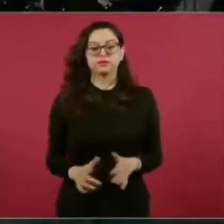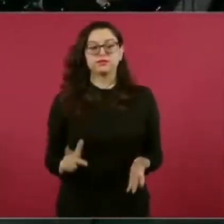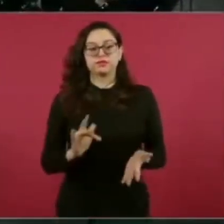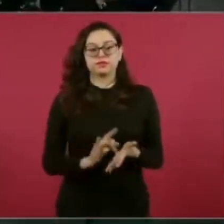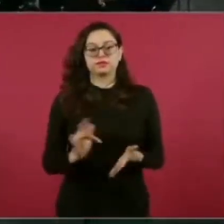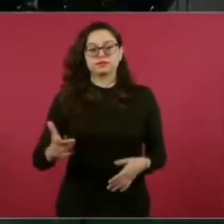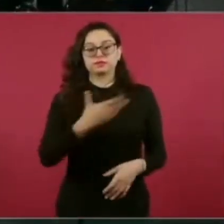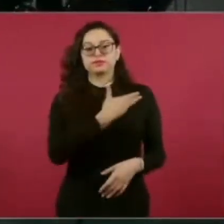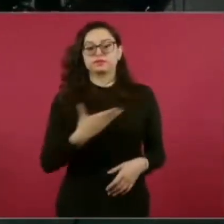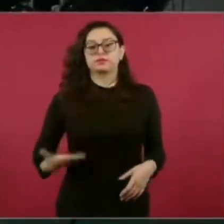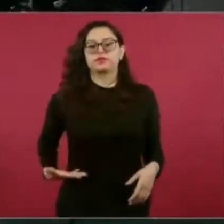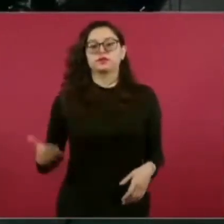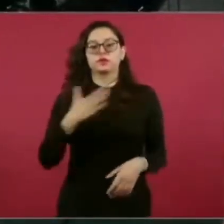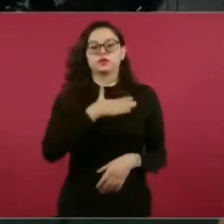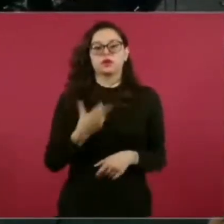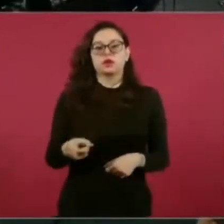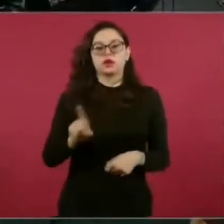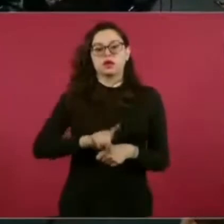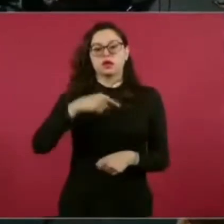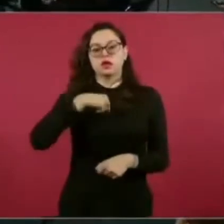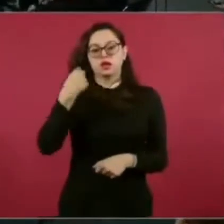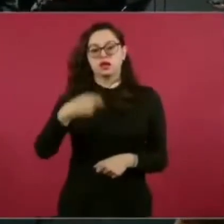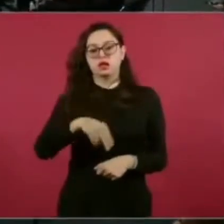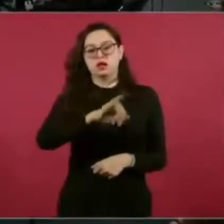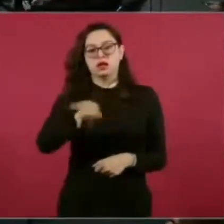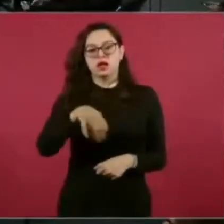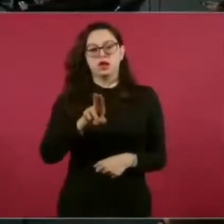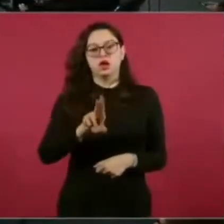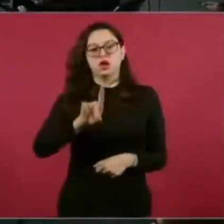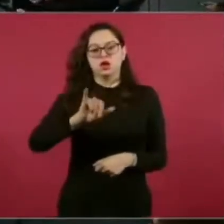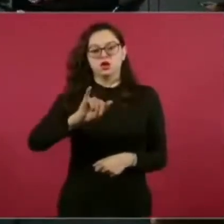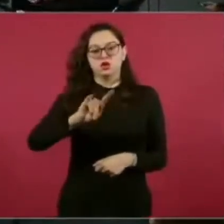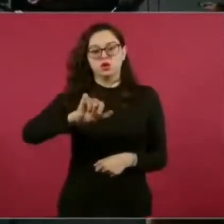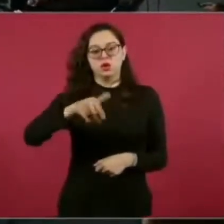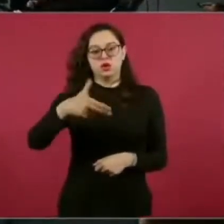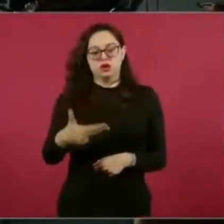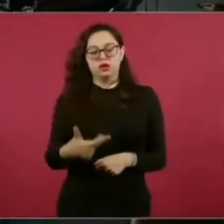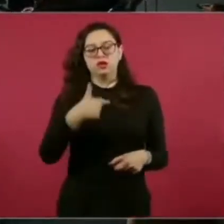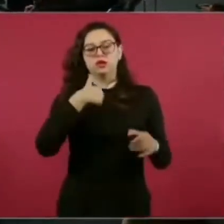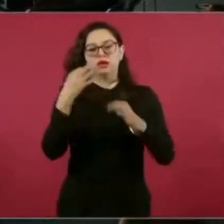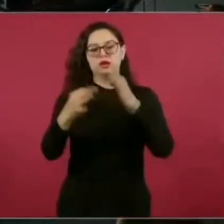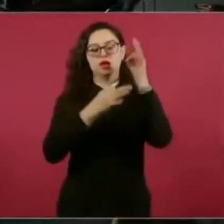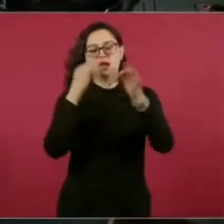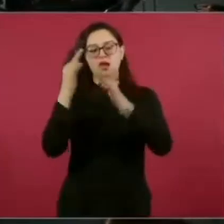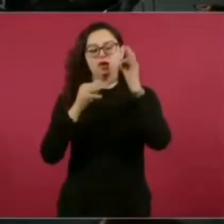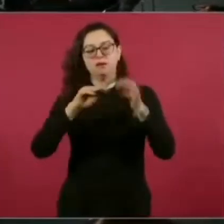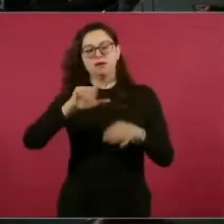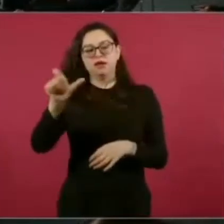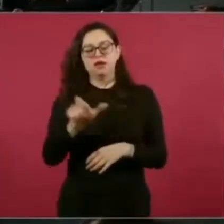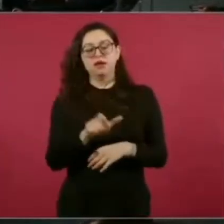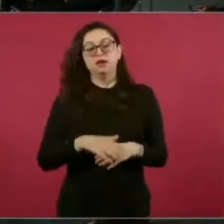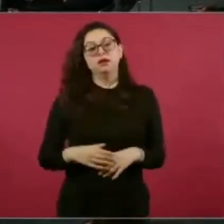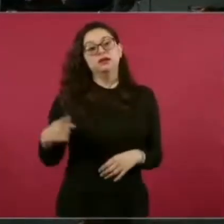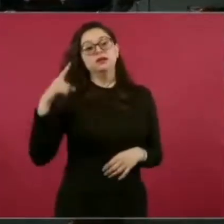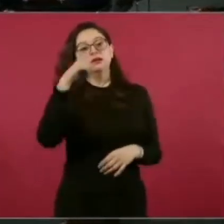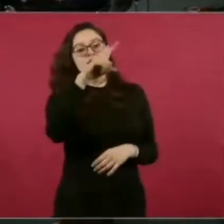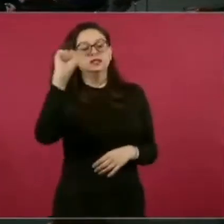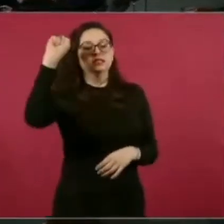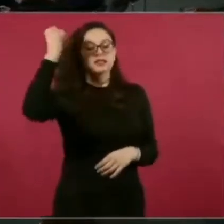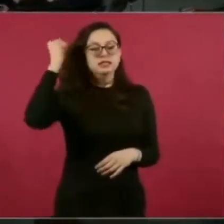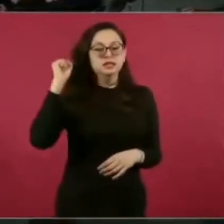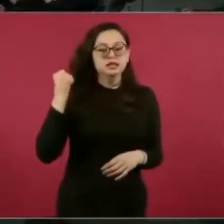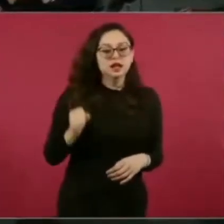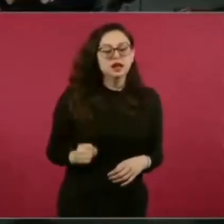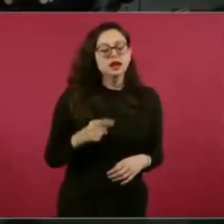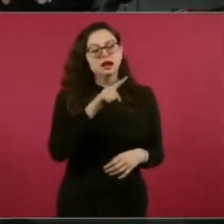Gracias, presidente. Buenos días. Judith Sánchez Reyes, de Perspectivas MX. Sobre el caso de Sinaloa, presidente, se tiene el dato de